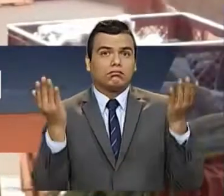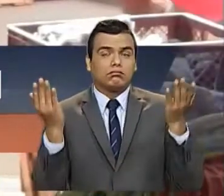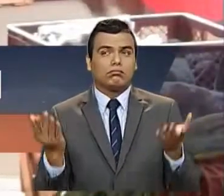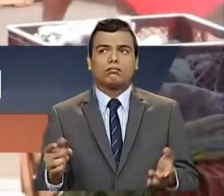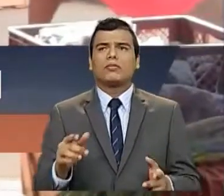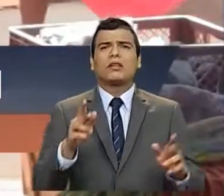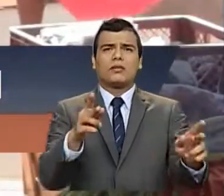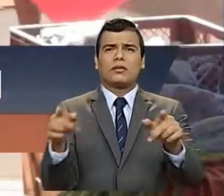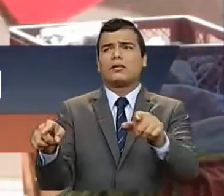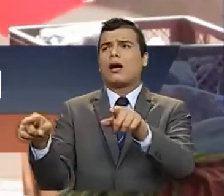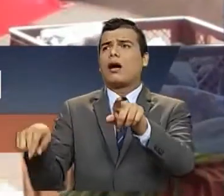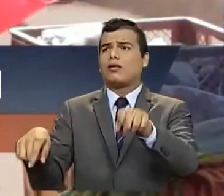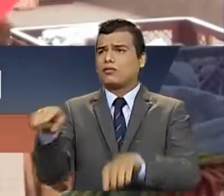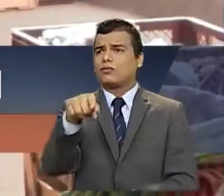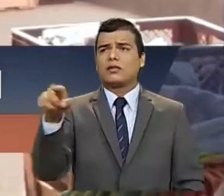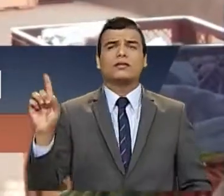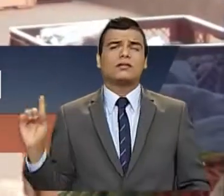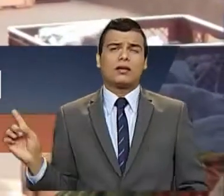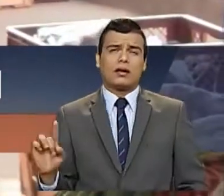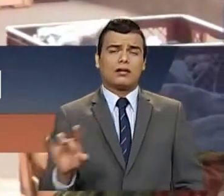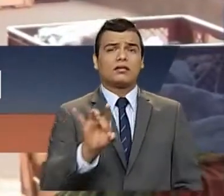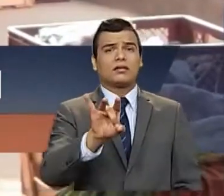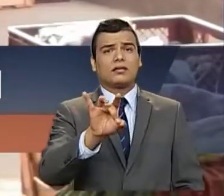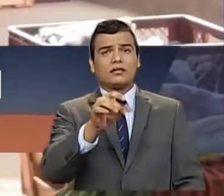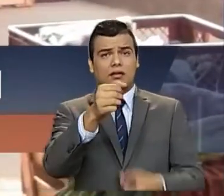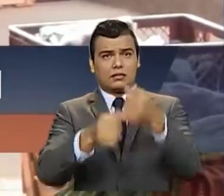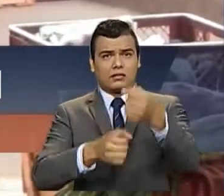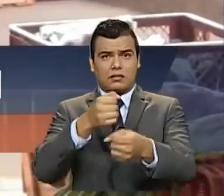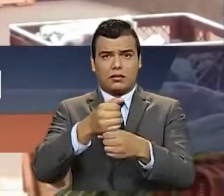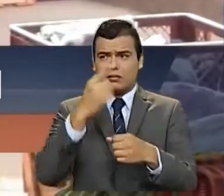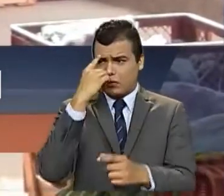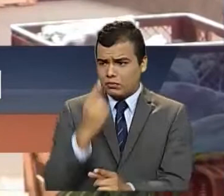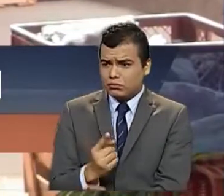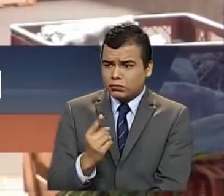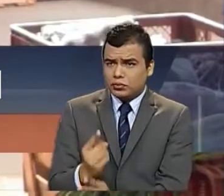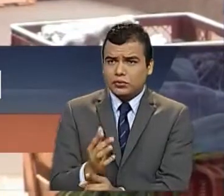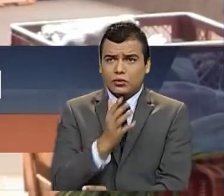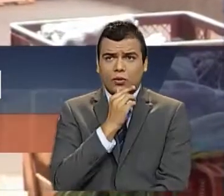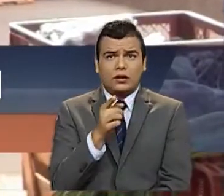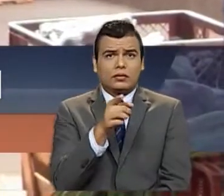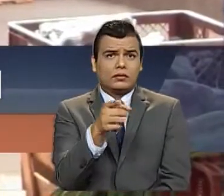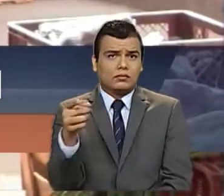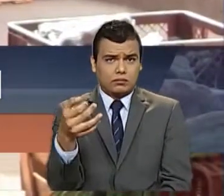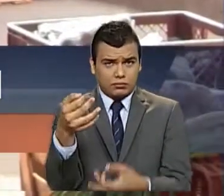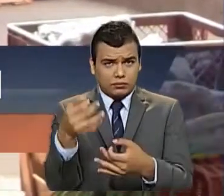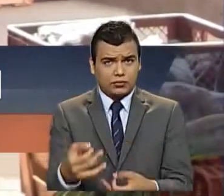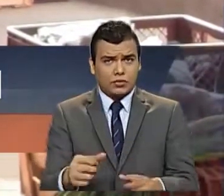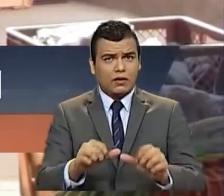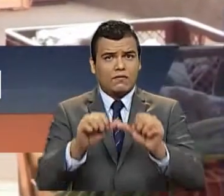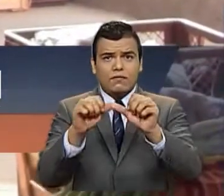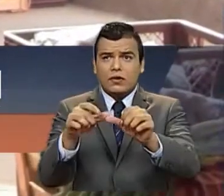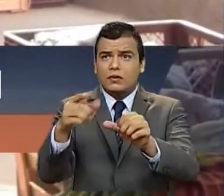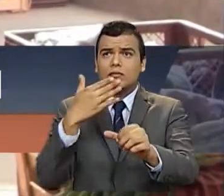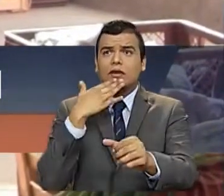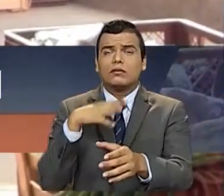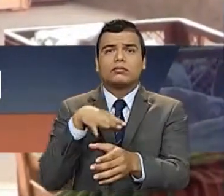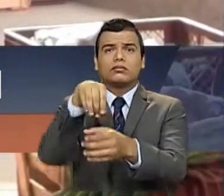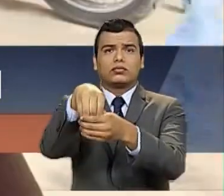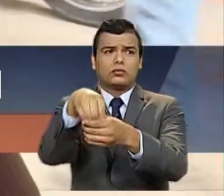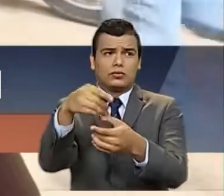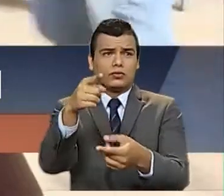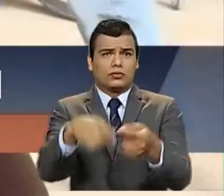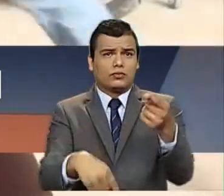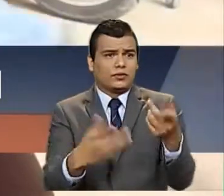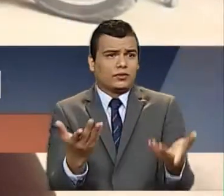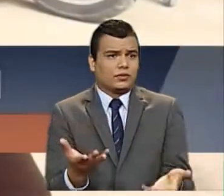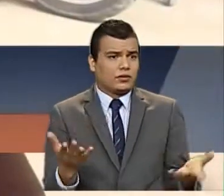gente que lleva más de 15 años trabajando en la calle y hasta ahorita no se ha visto un resultado que nos dé una viabilidad, una estabilidad en cualquier parte donde ya podamos estar tranquilos.